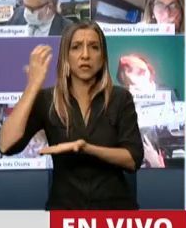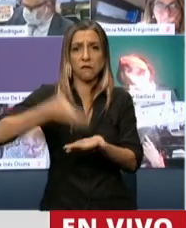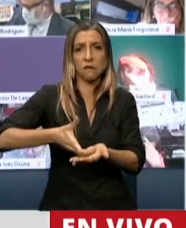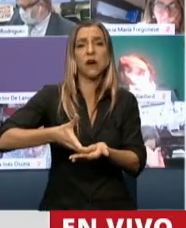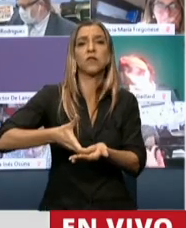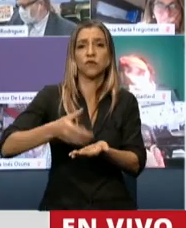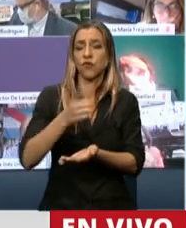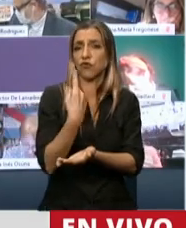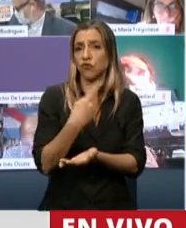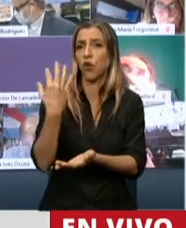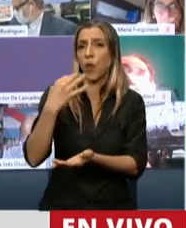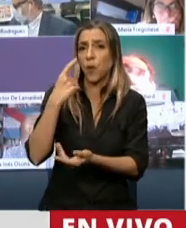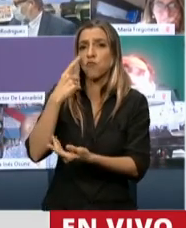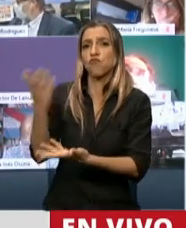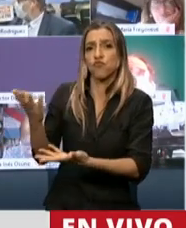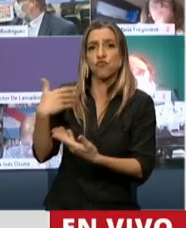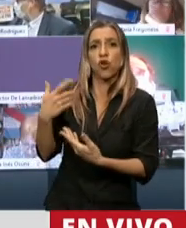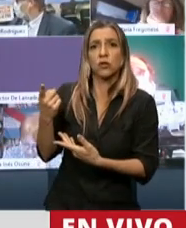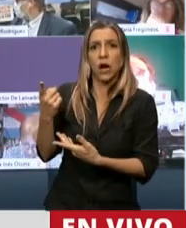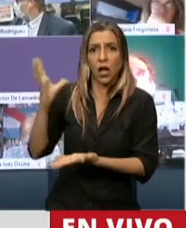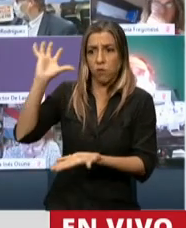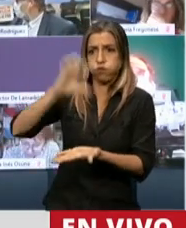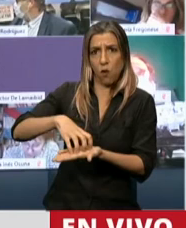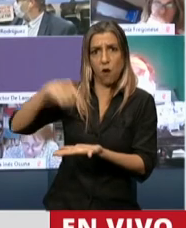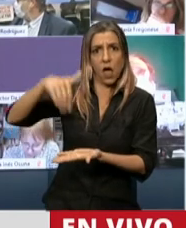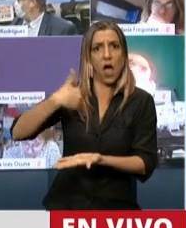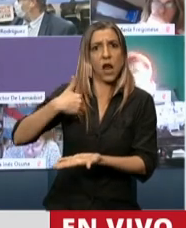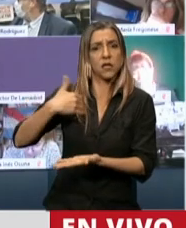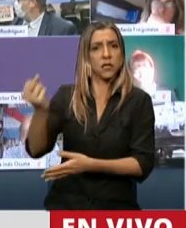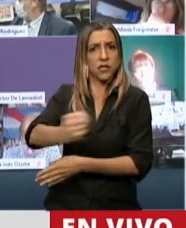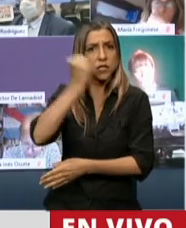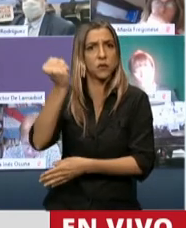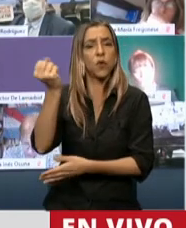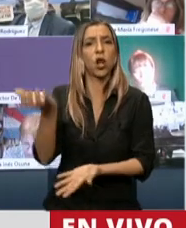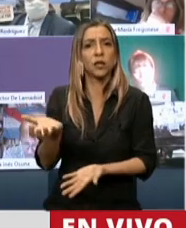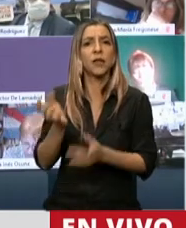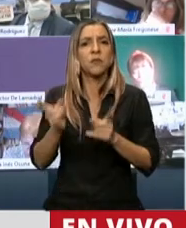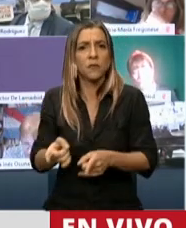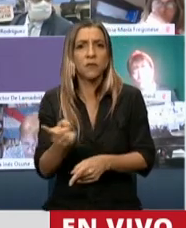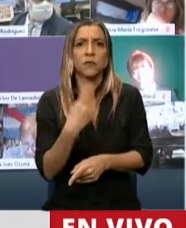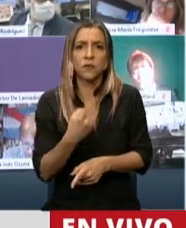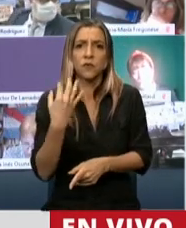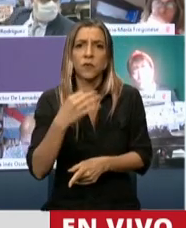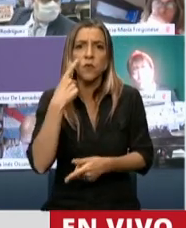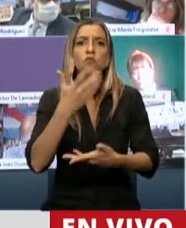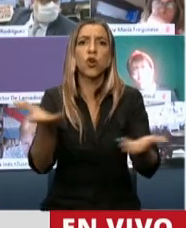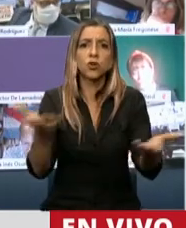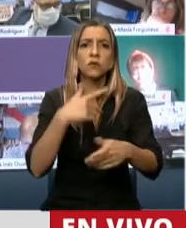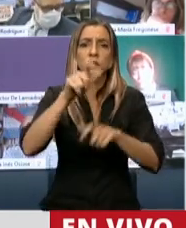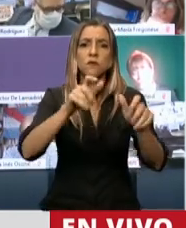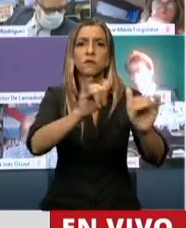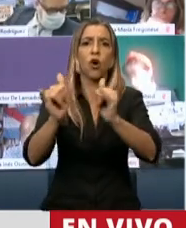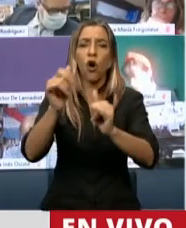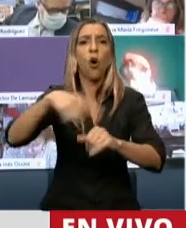acá, sino que tenemos que demostrarle a los jóvenes talentos de la Argentina que se forman en este país que